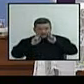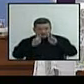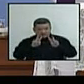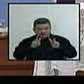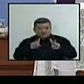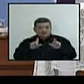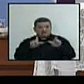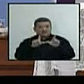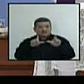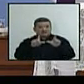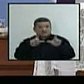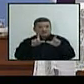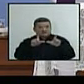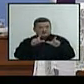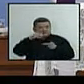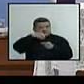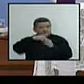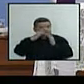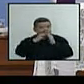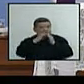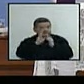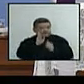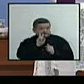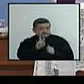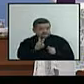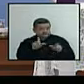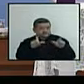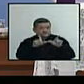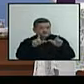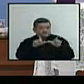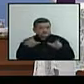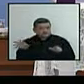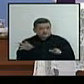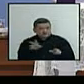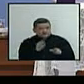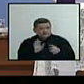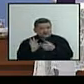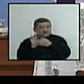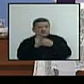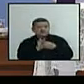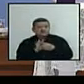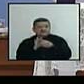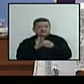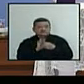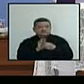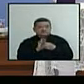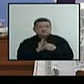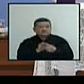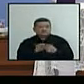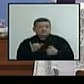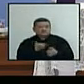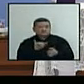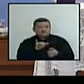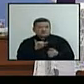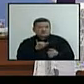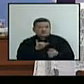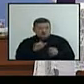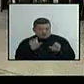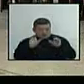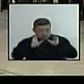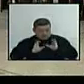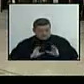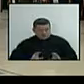también los que están en los hogares. Estamos todos unidos. Somos el cuerpo del